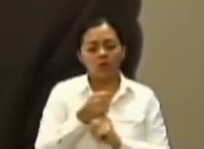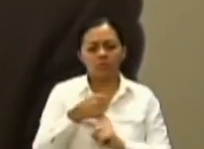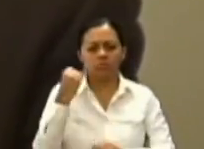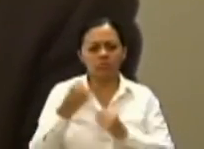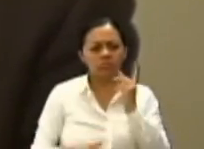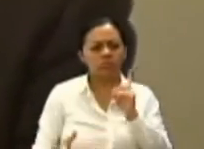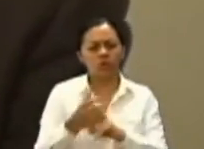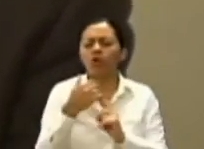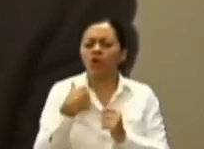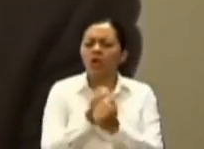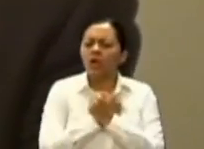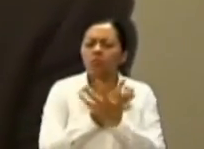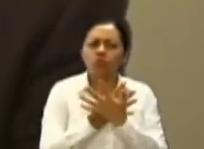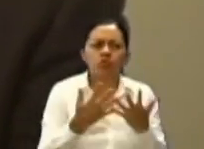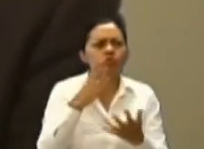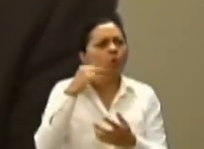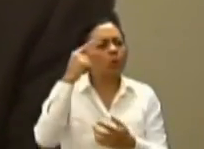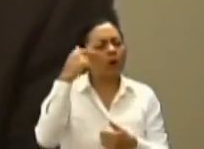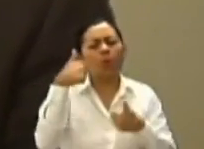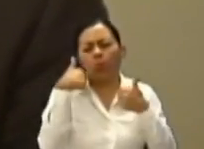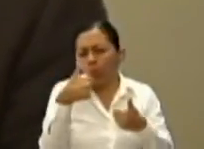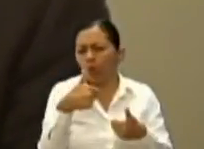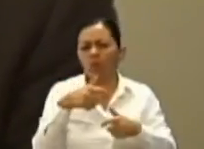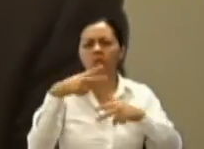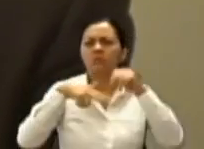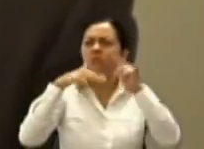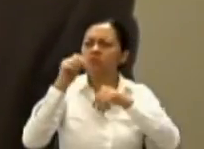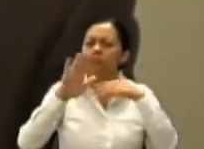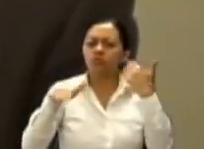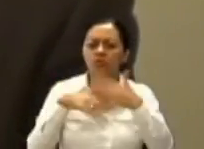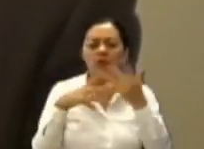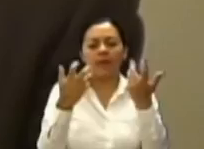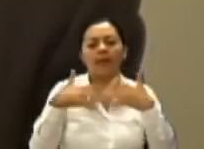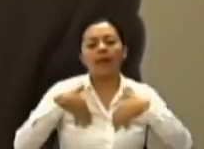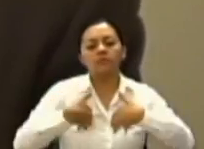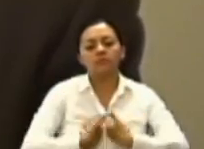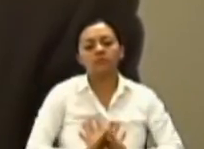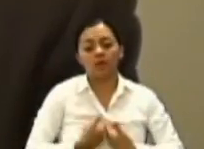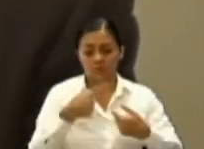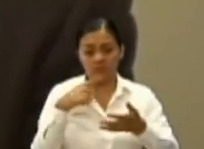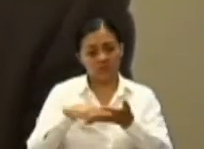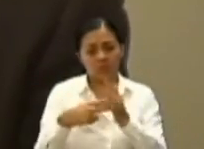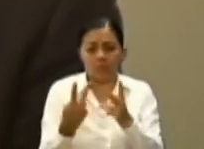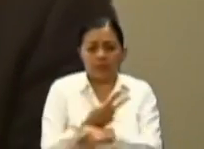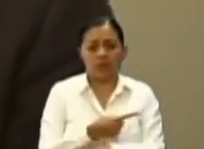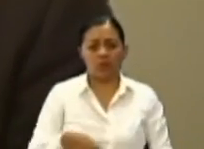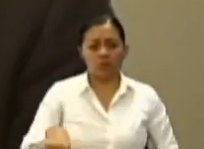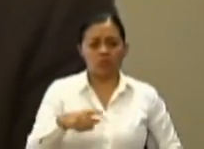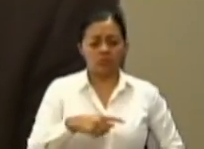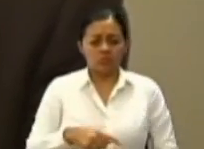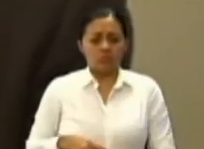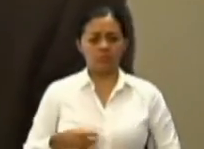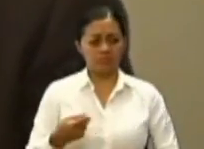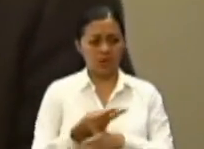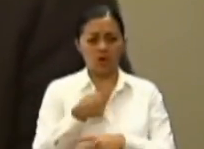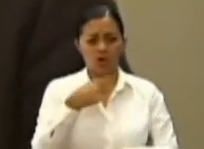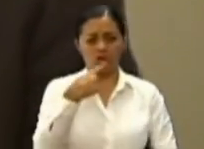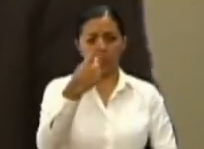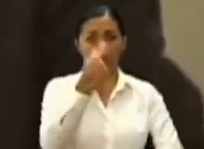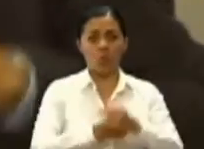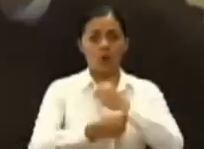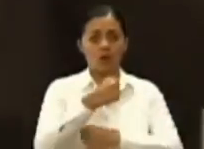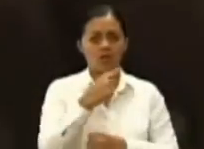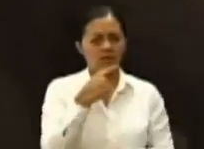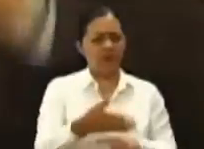yo quiero al presidente de la revolución ha hecho cosas increíbles pero ya no más ya estamos cansados esa sería la peor de las derrotas yo le advertí de esto hace mucho